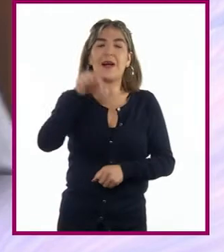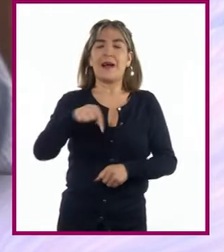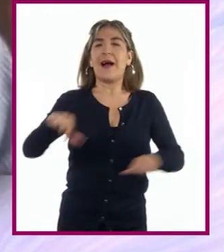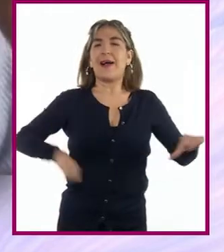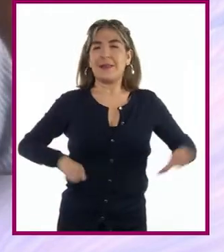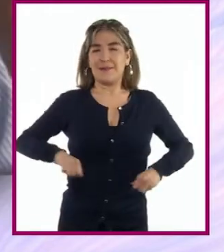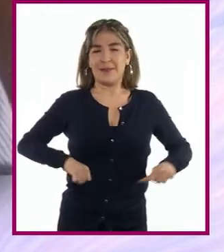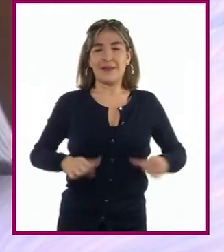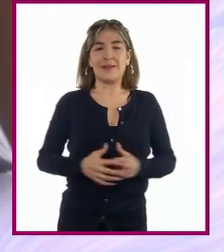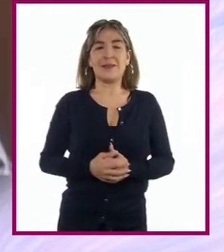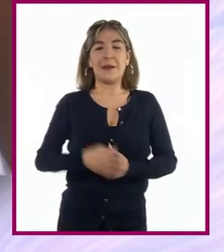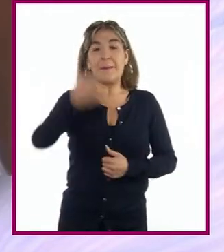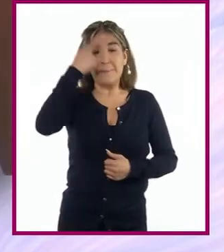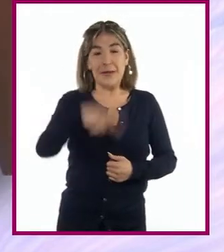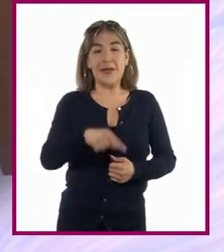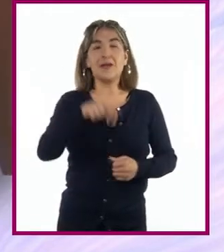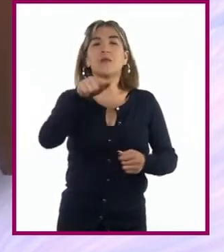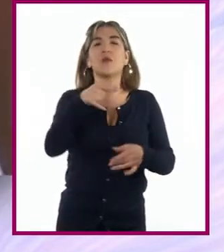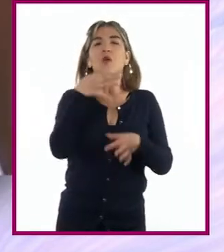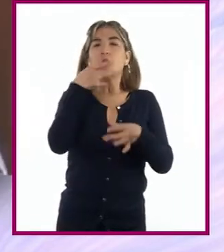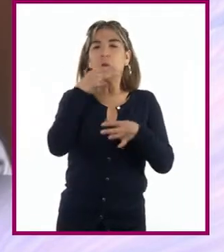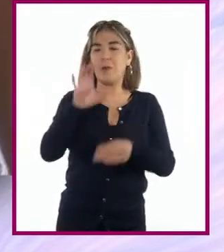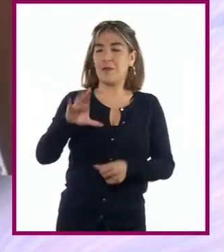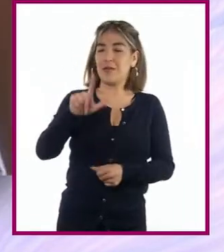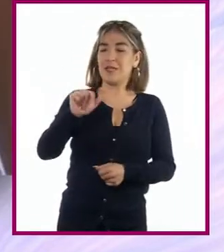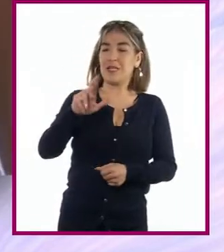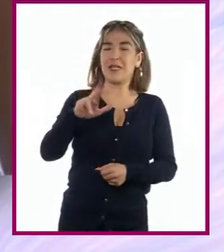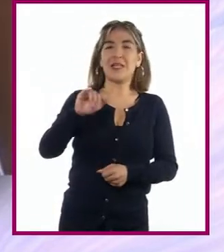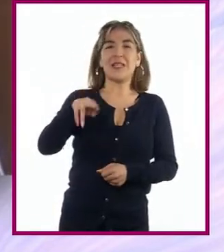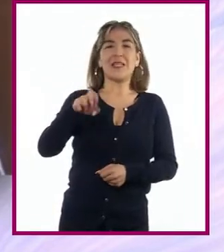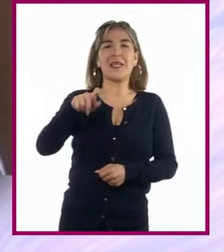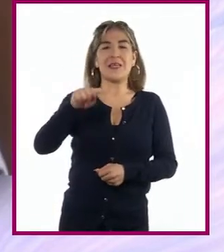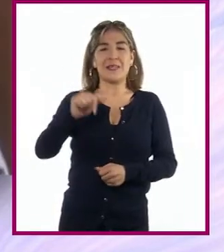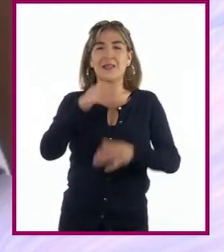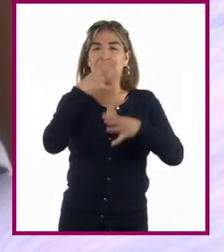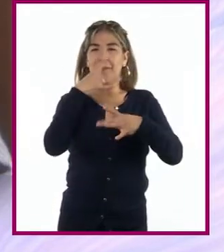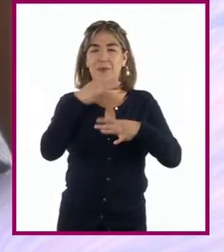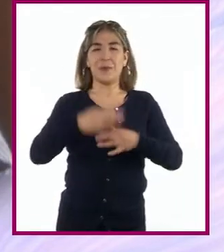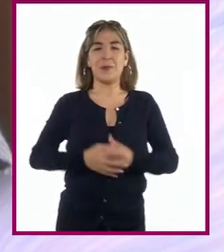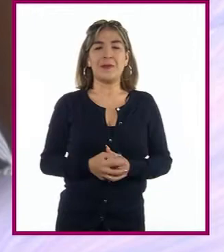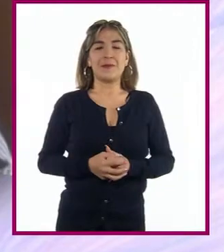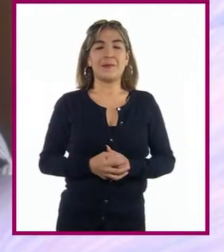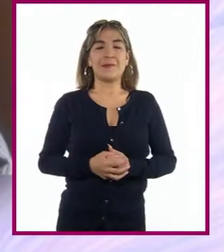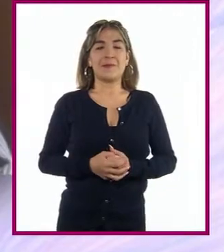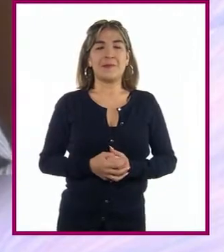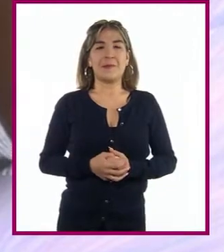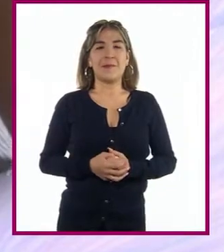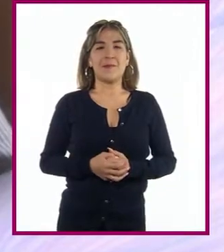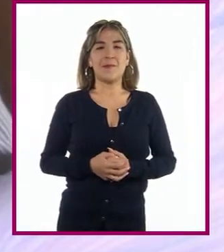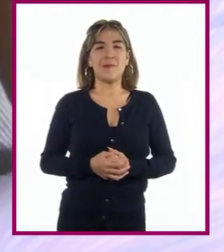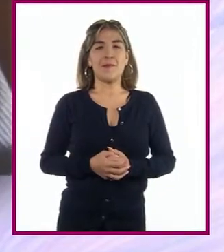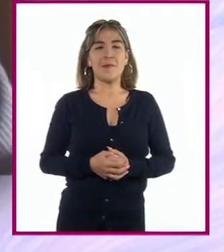ejercicio para clarinete de Paul Jean-Jean.